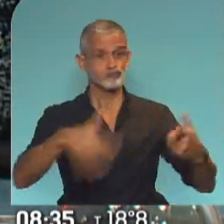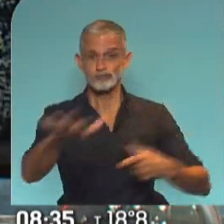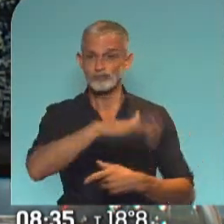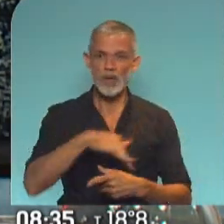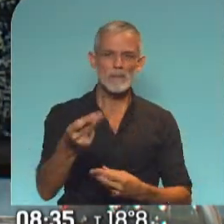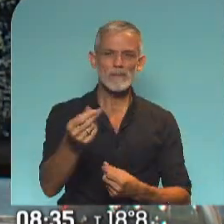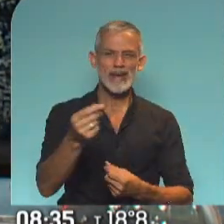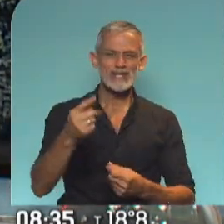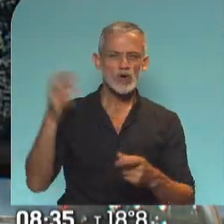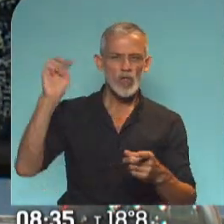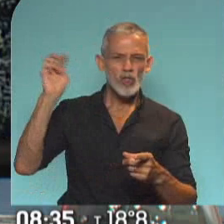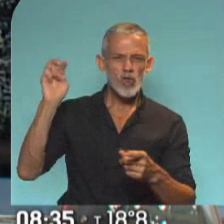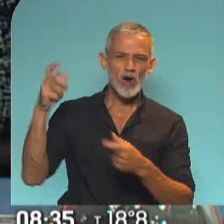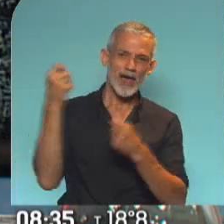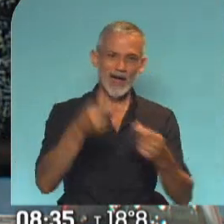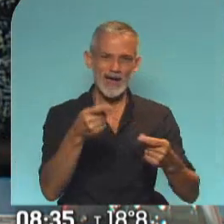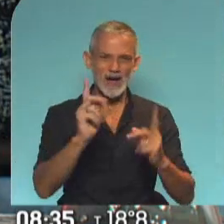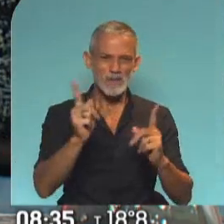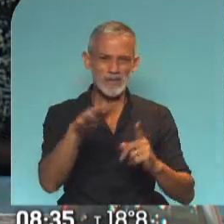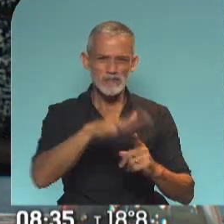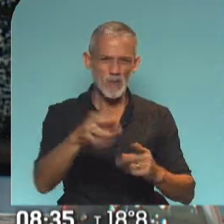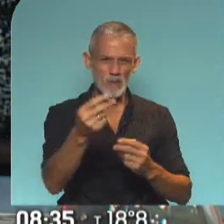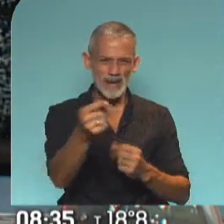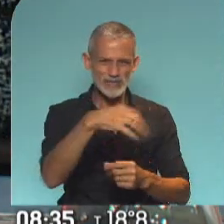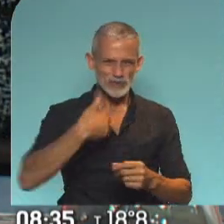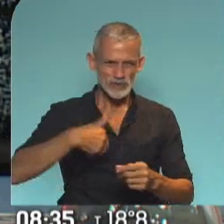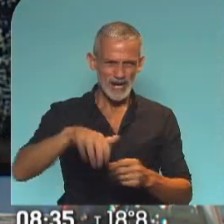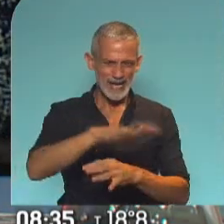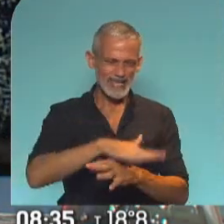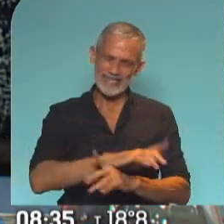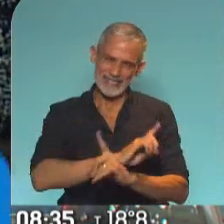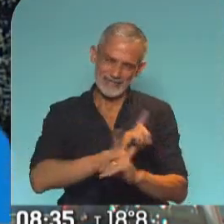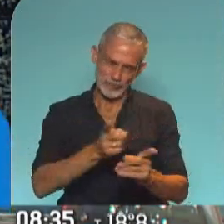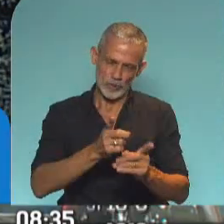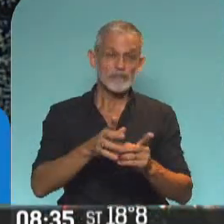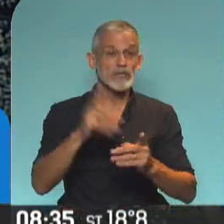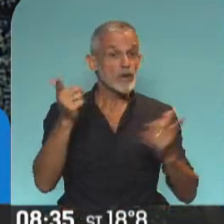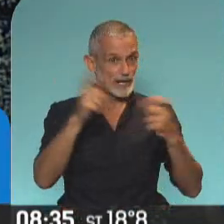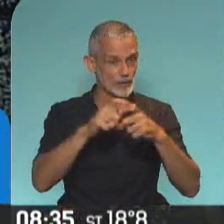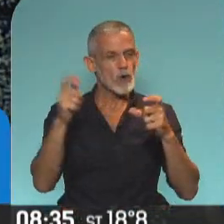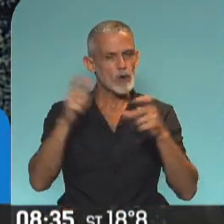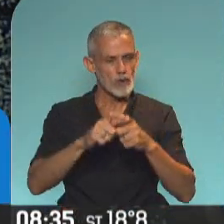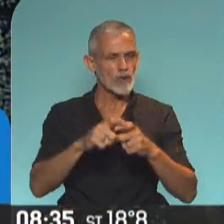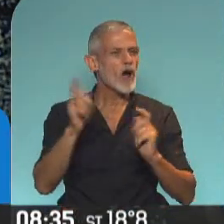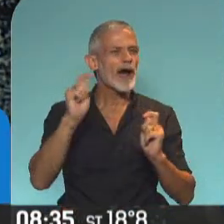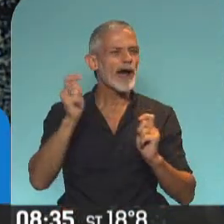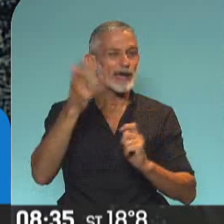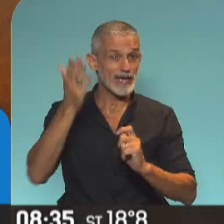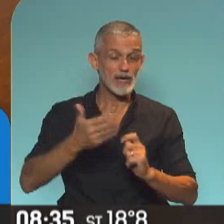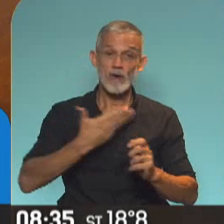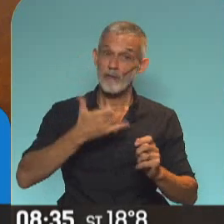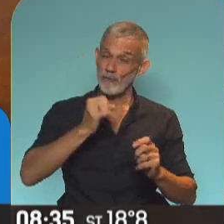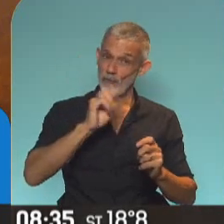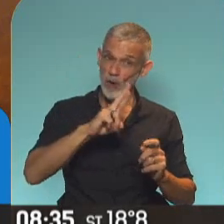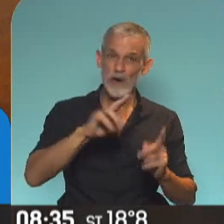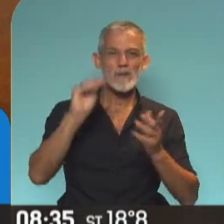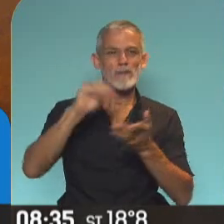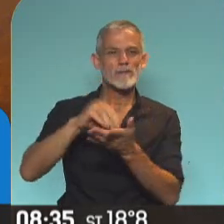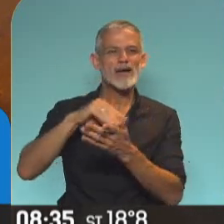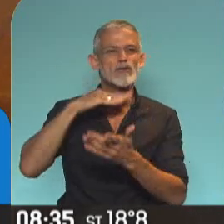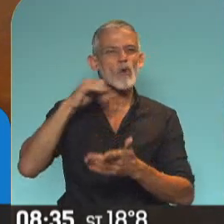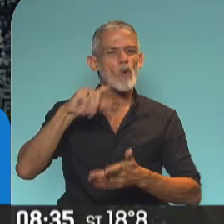precios internacionales se trasladen a la mesa de los argentinos. Decíamos reuniones y tenemos para hablar de estos temas, además de Flor Barragán,